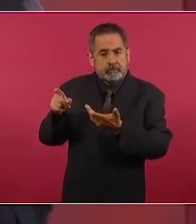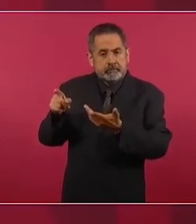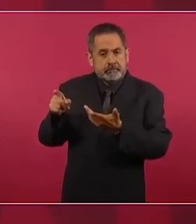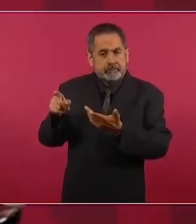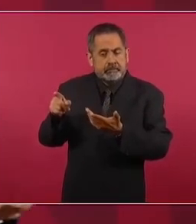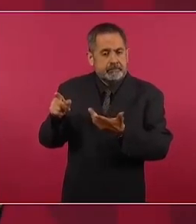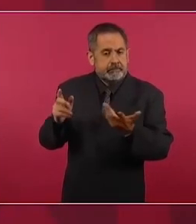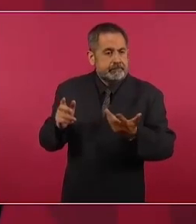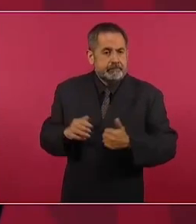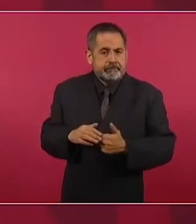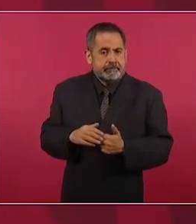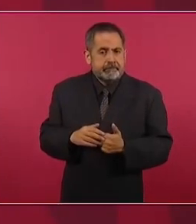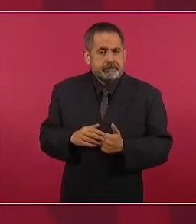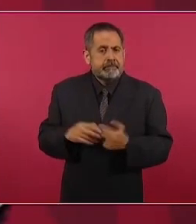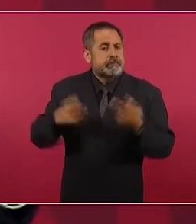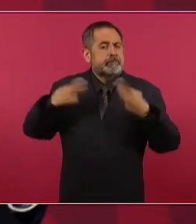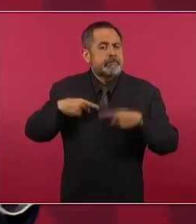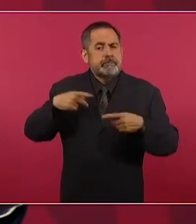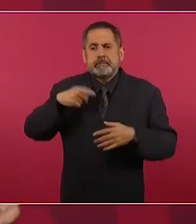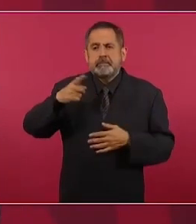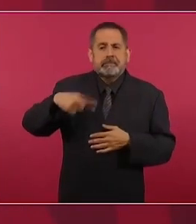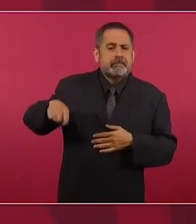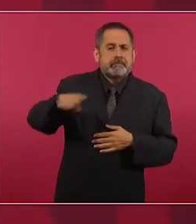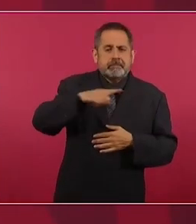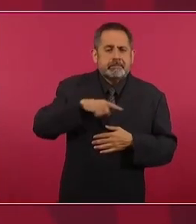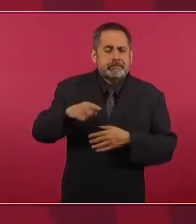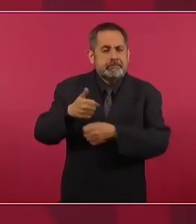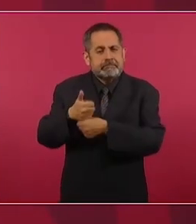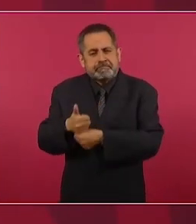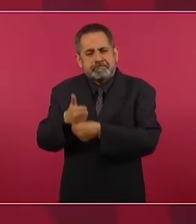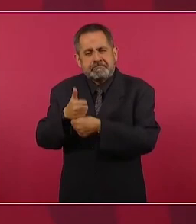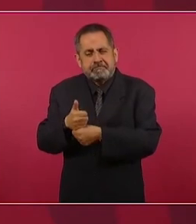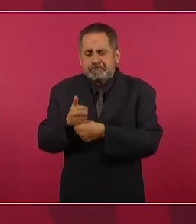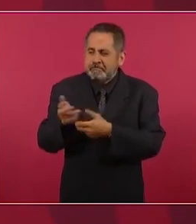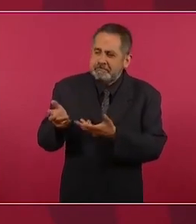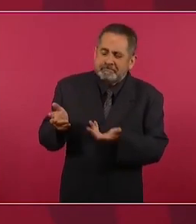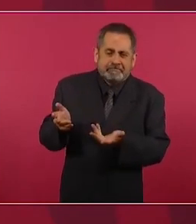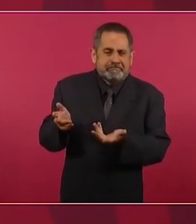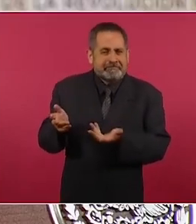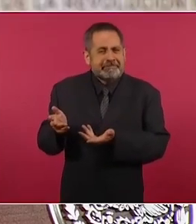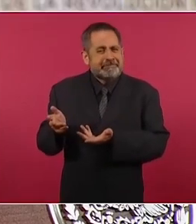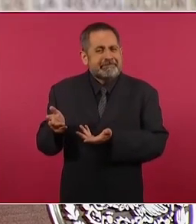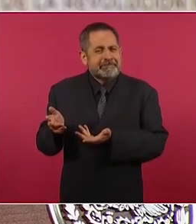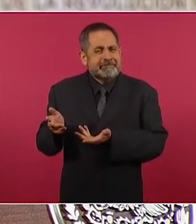que la gente está sufriendo